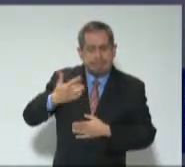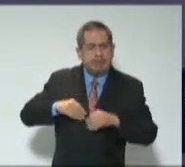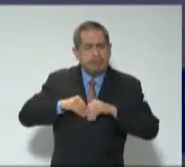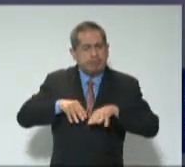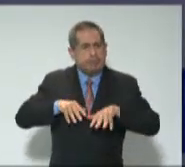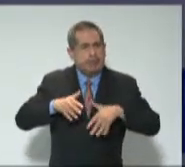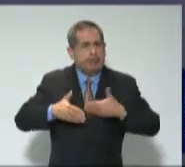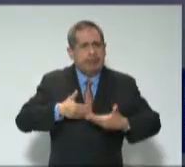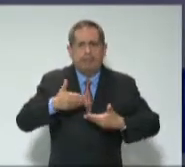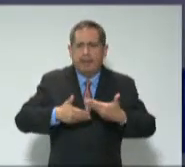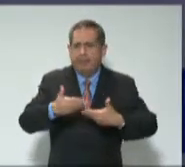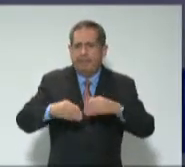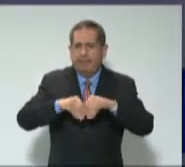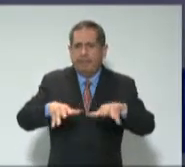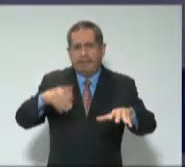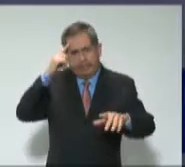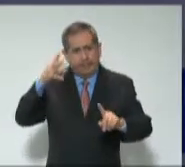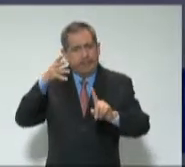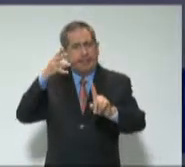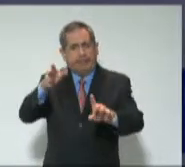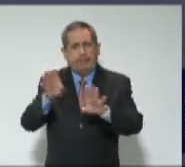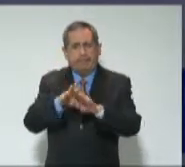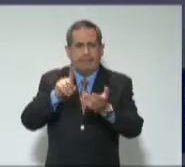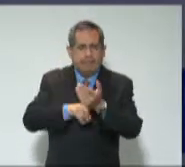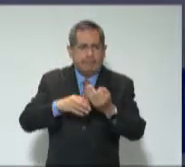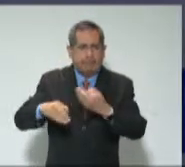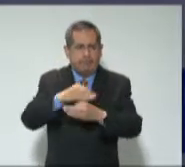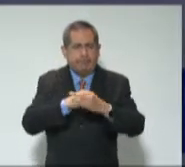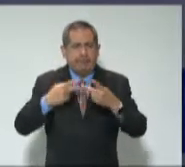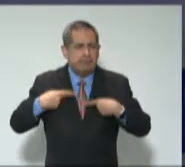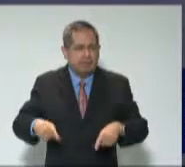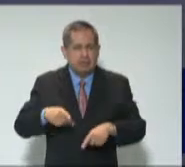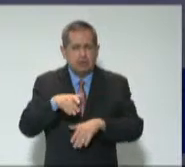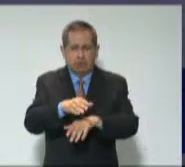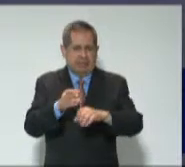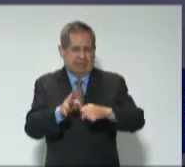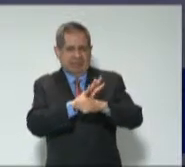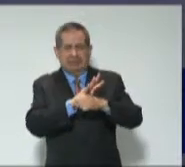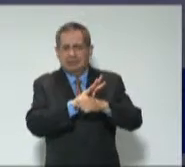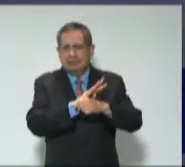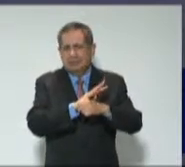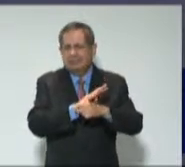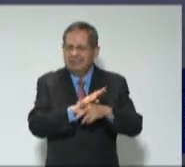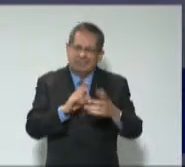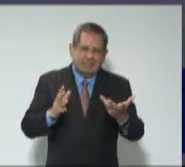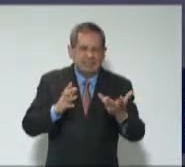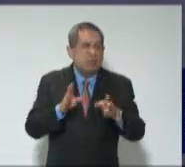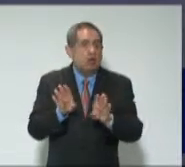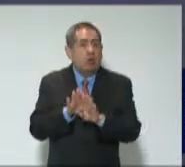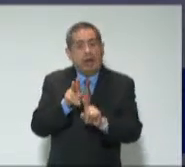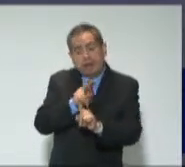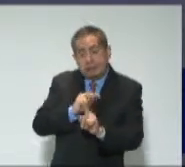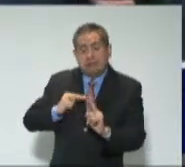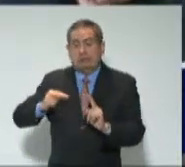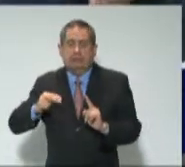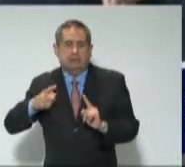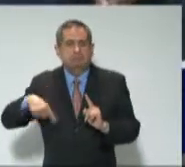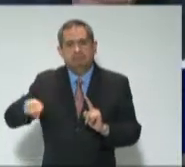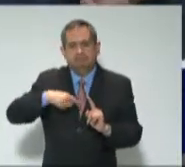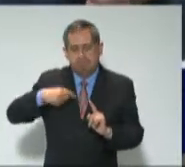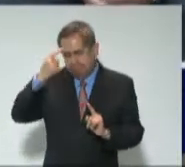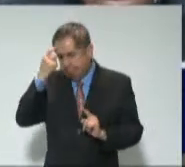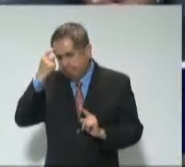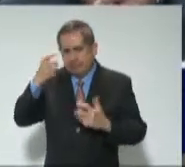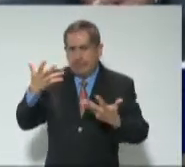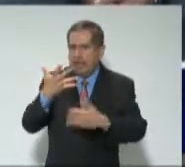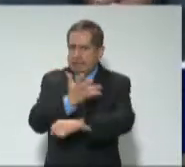contribuye a enfrentar los desafíos que implica la crisis de salud pública desde la perspectiva de la adopción